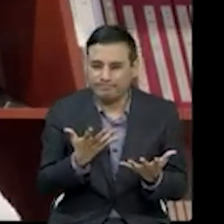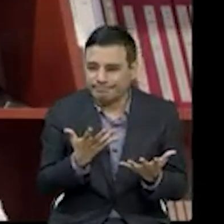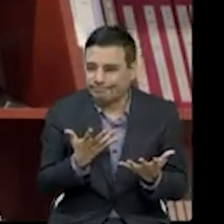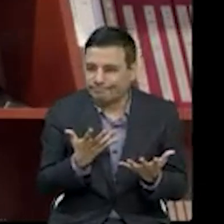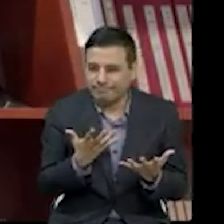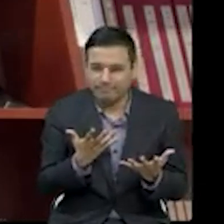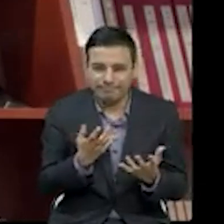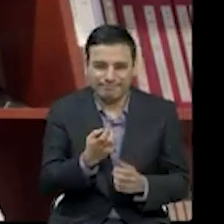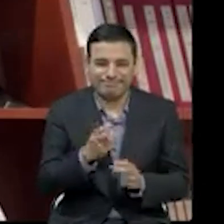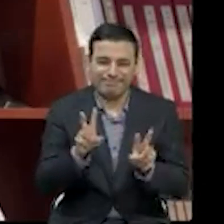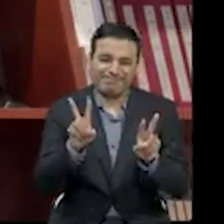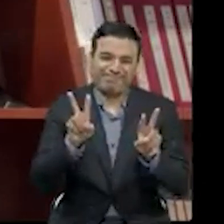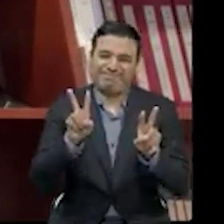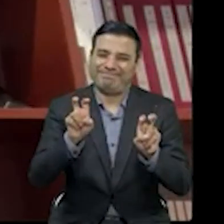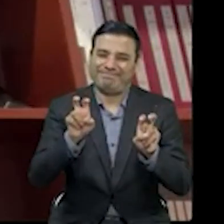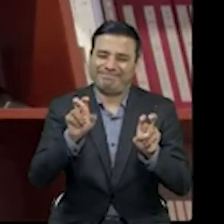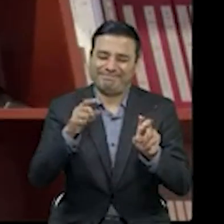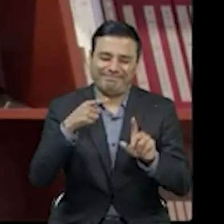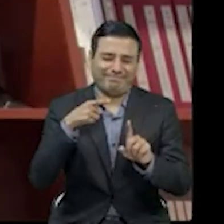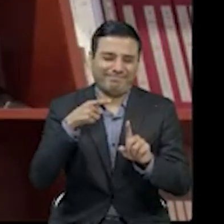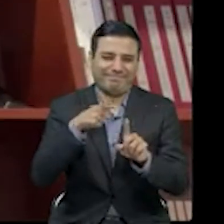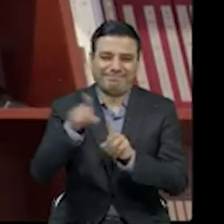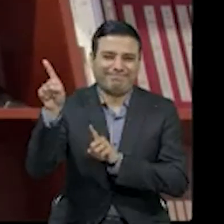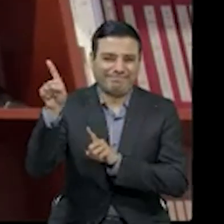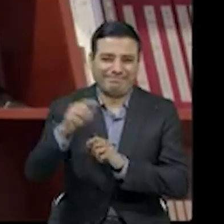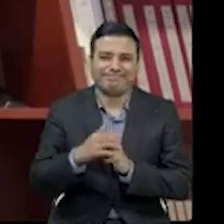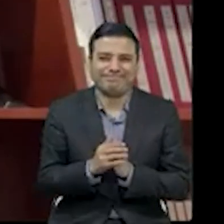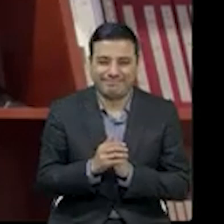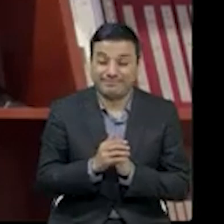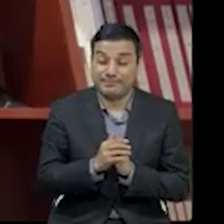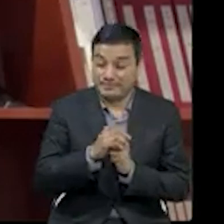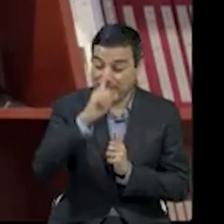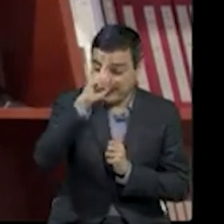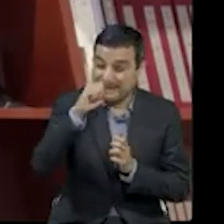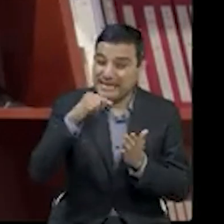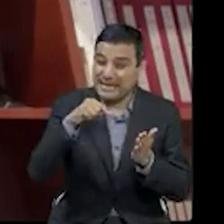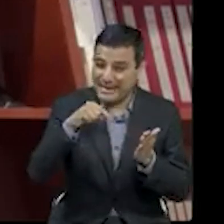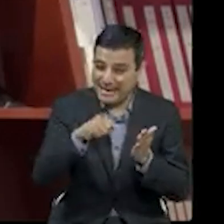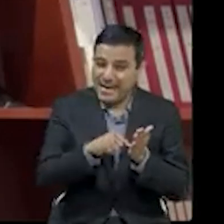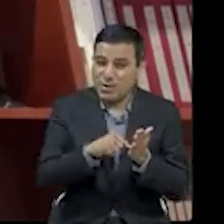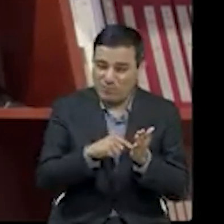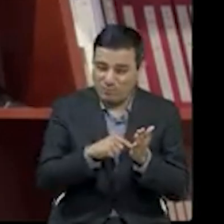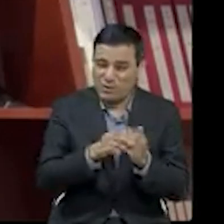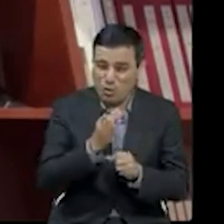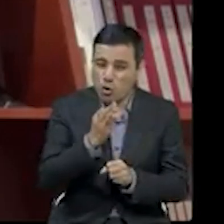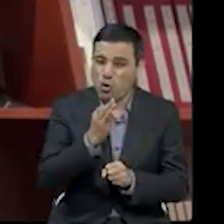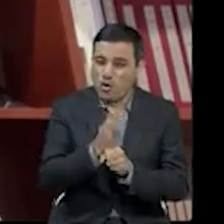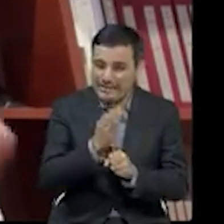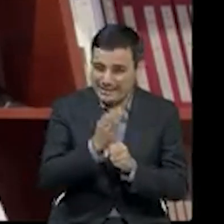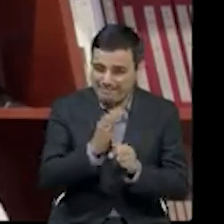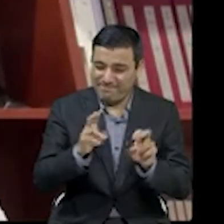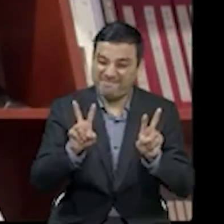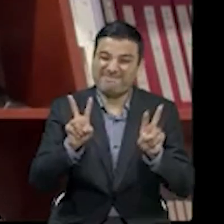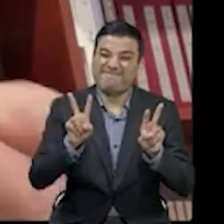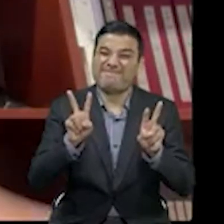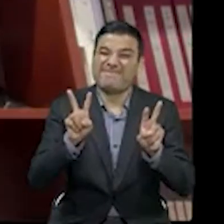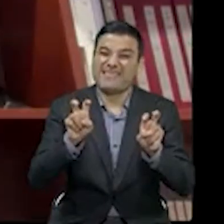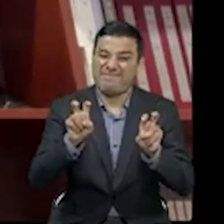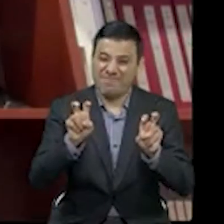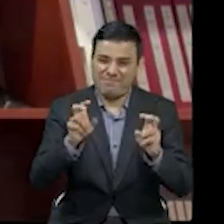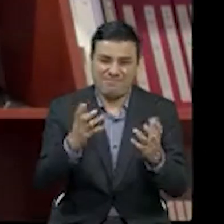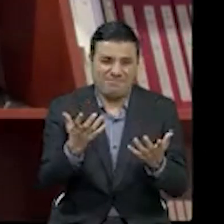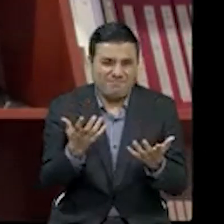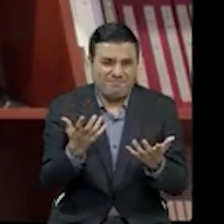sacándolo absolutamente de contexto. Yo creo que se está presentando un tema, se está presentando la